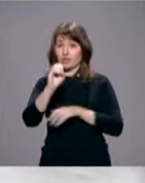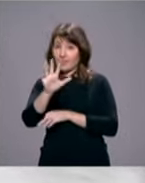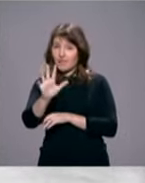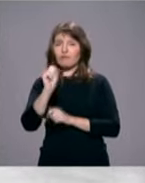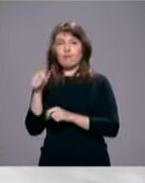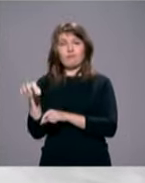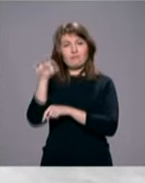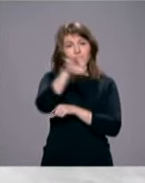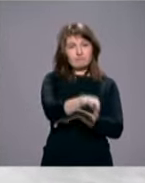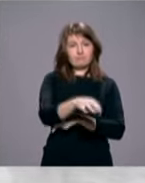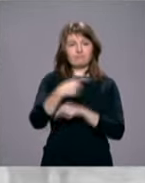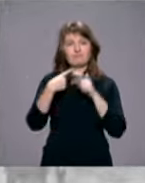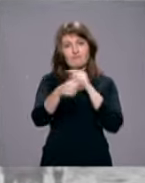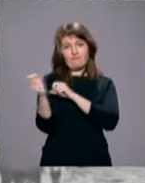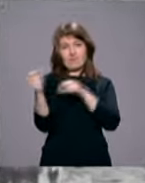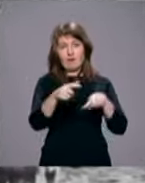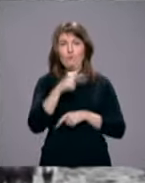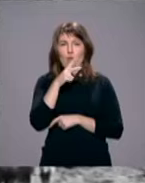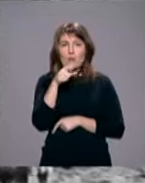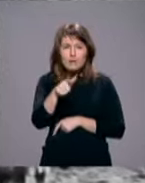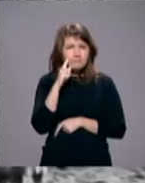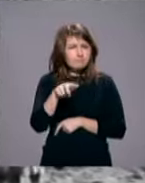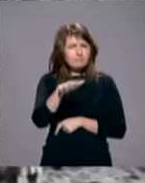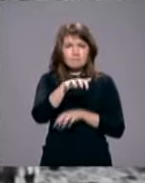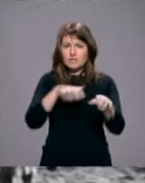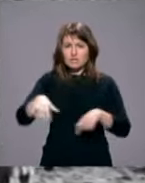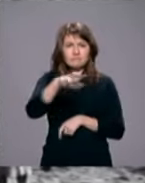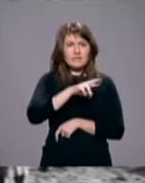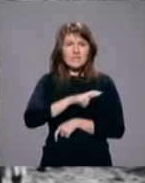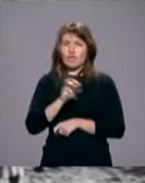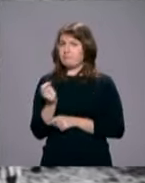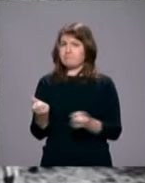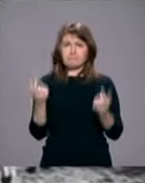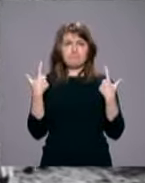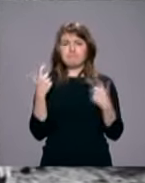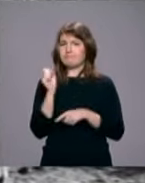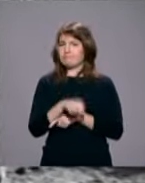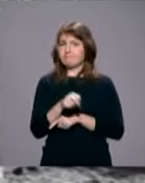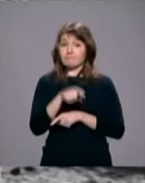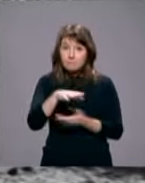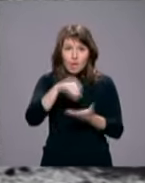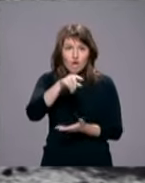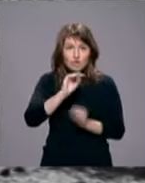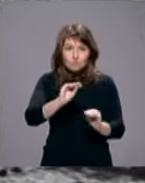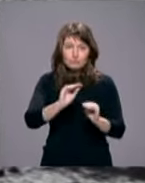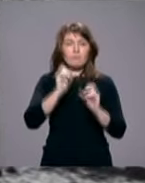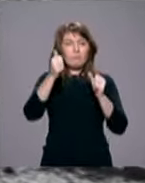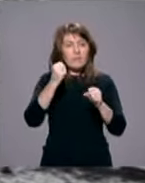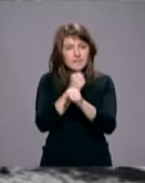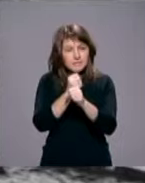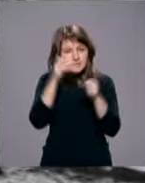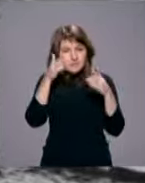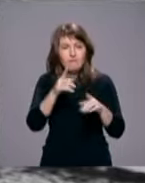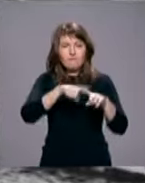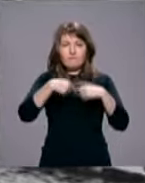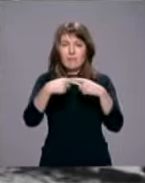encontró con una situación de notable indiferencia religiosa y desde la parroquia de san pedro comienza a trabajar para las familias necesitadas y